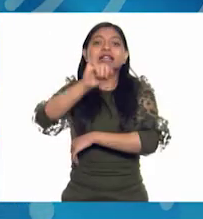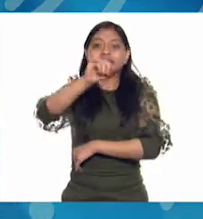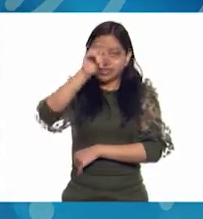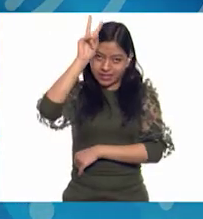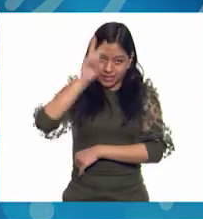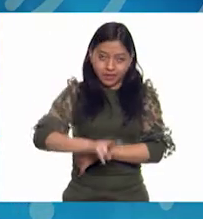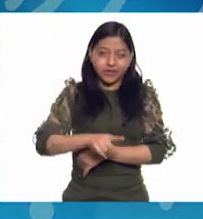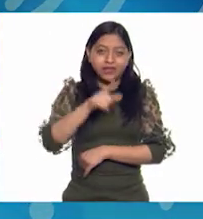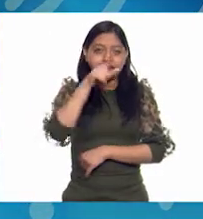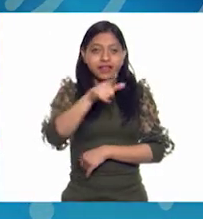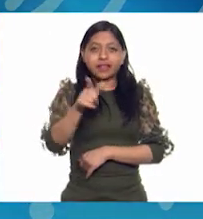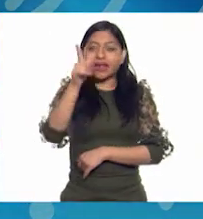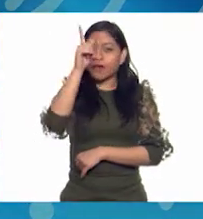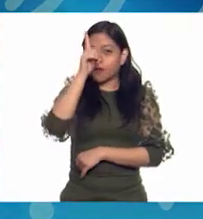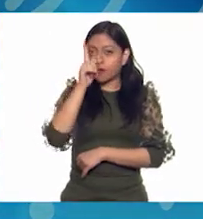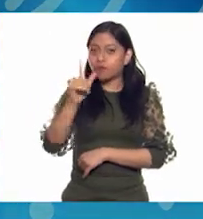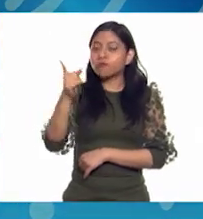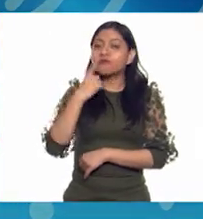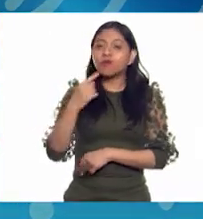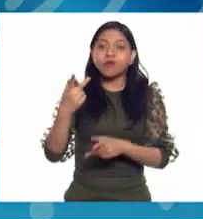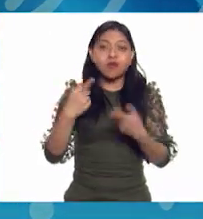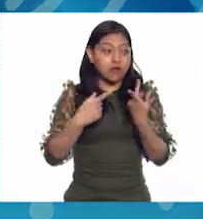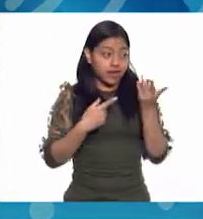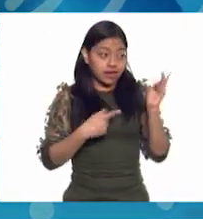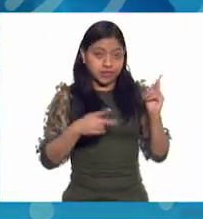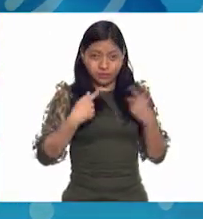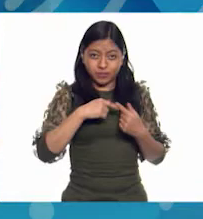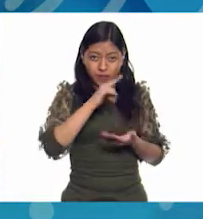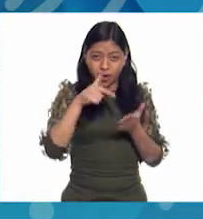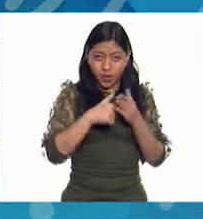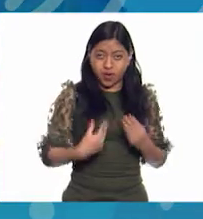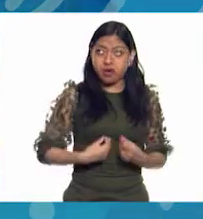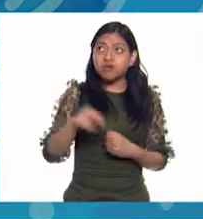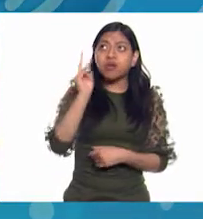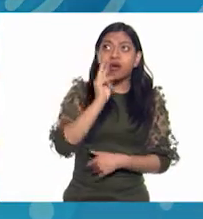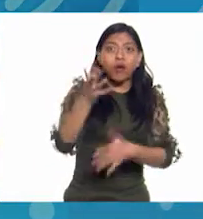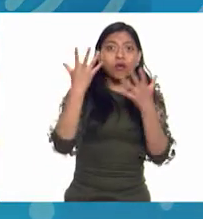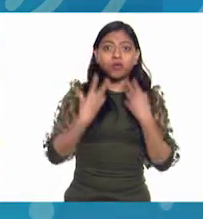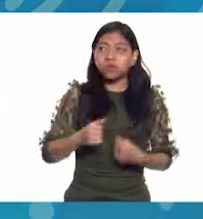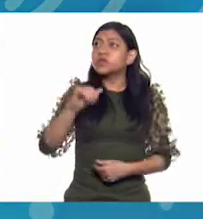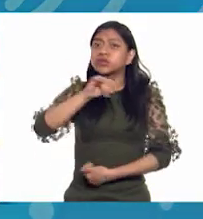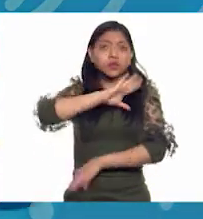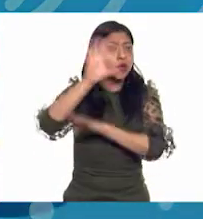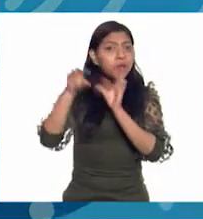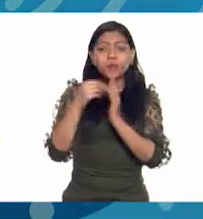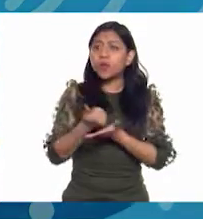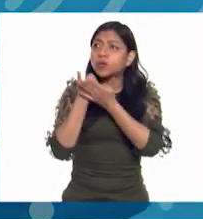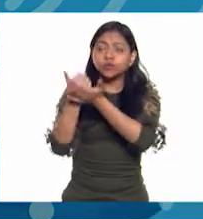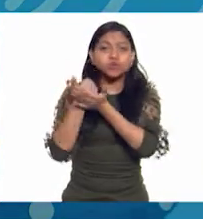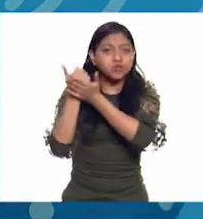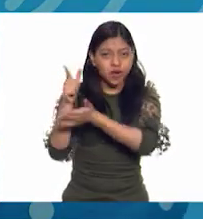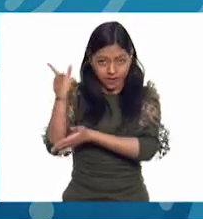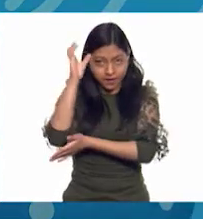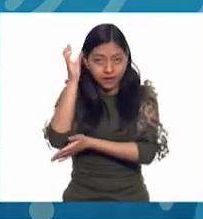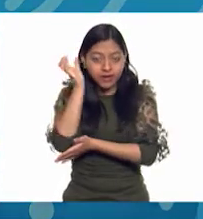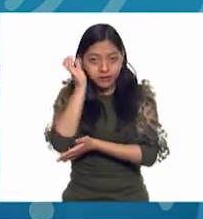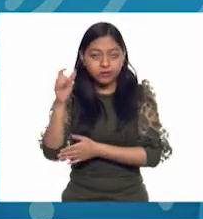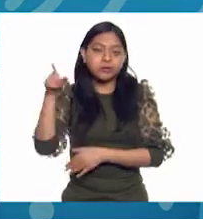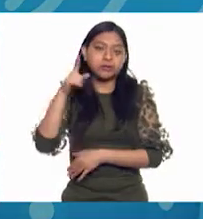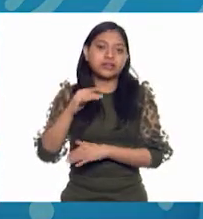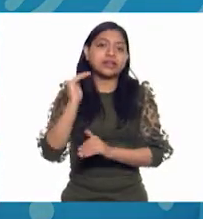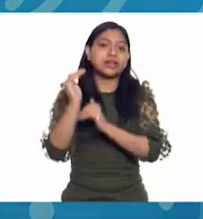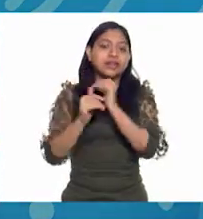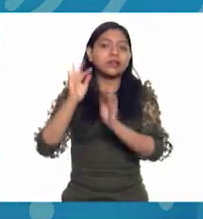estaba pronosticado, provocando temor entre los indígenas, quienes cedieron a las exigencias del navegante, que a partir de ese momento